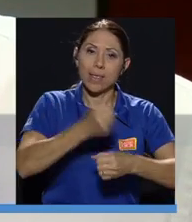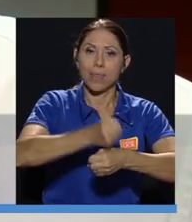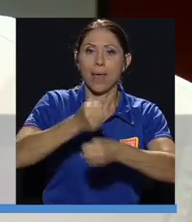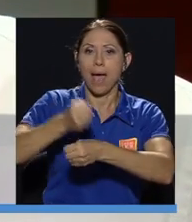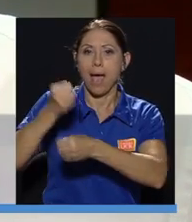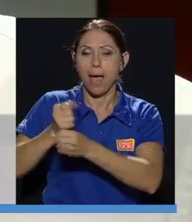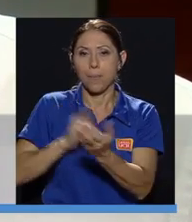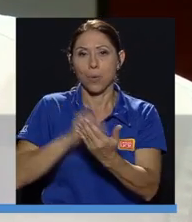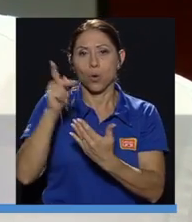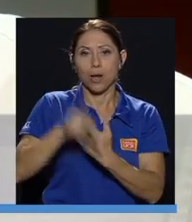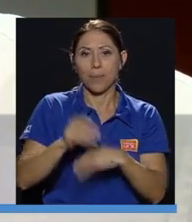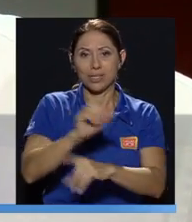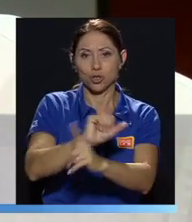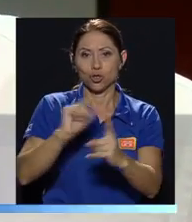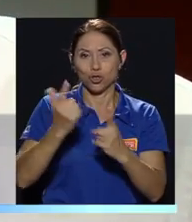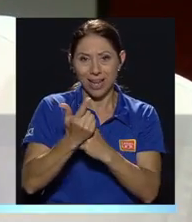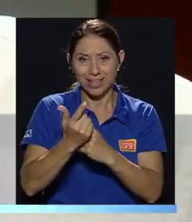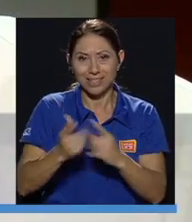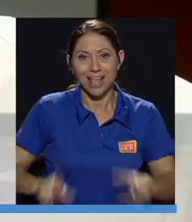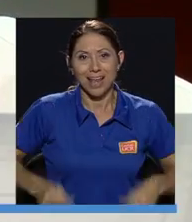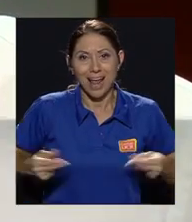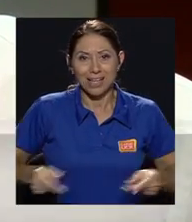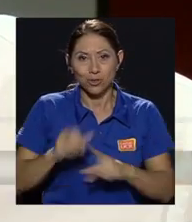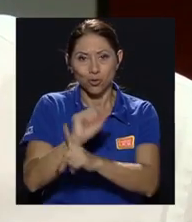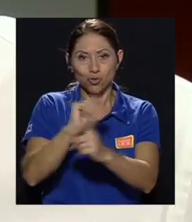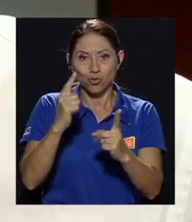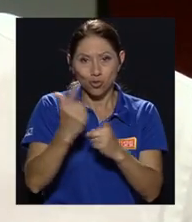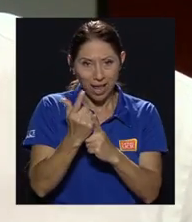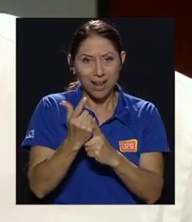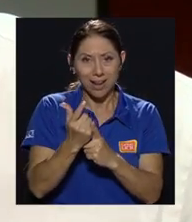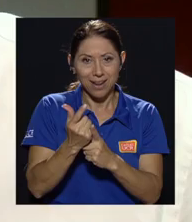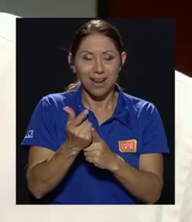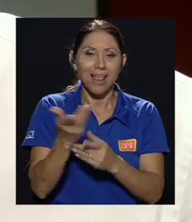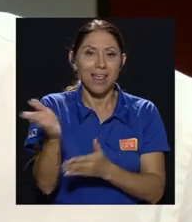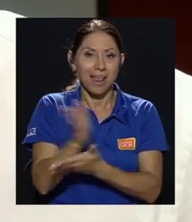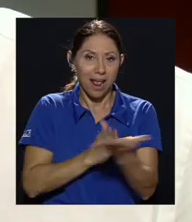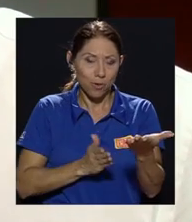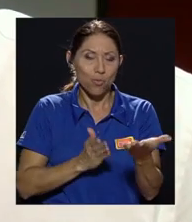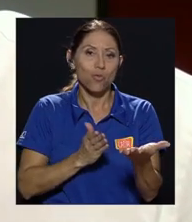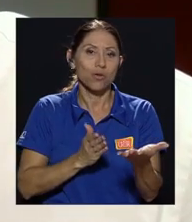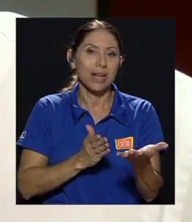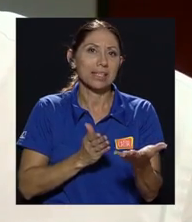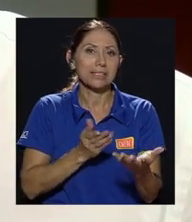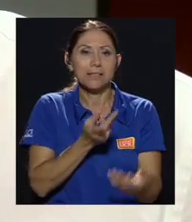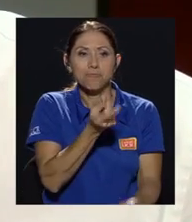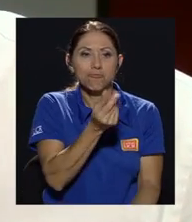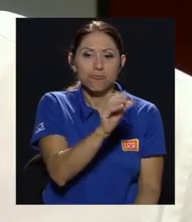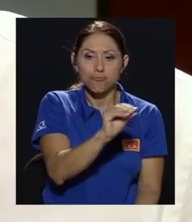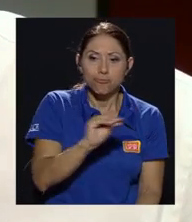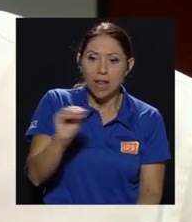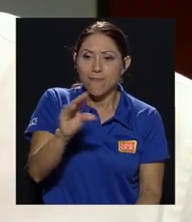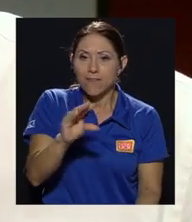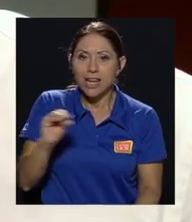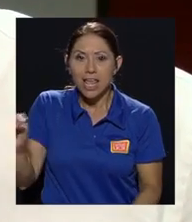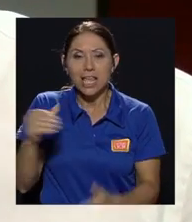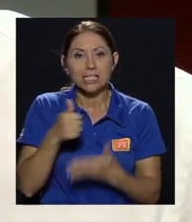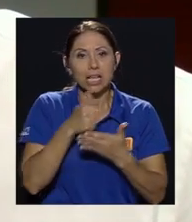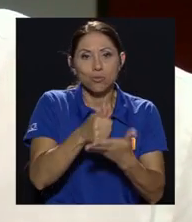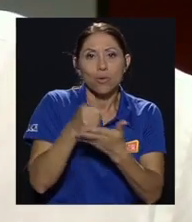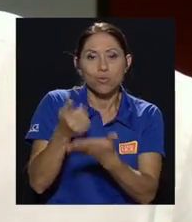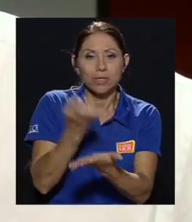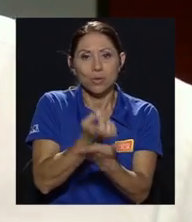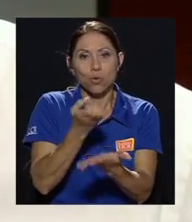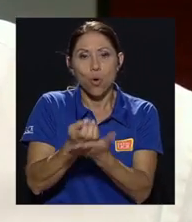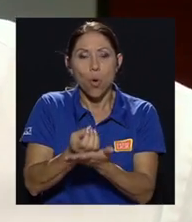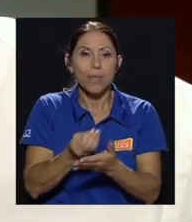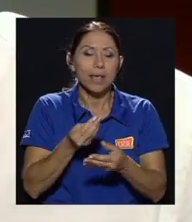programas sociales, del gasto social, de la inversión que se hace en algunas transferencias, subvenciones y cosas